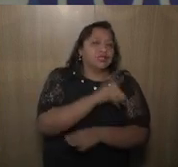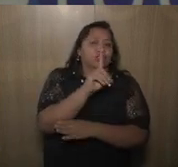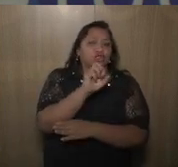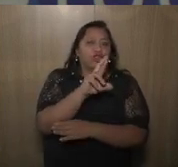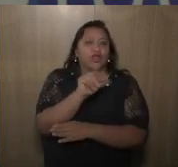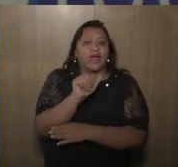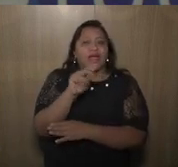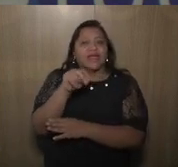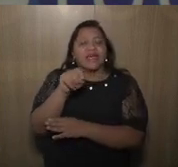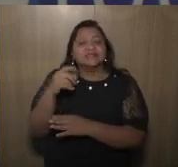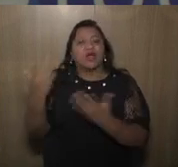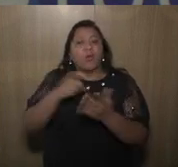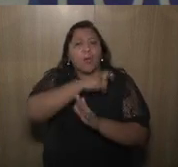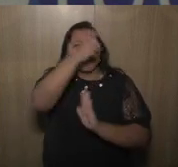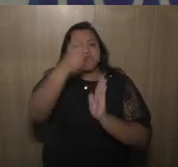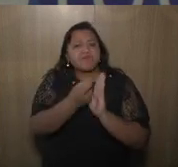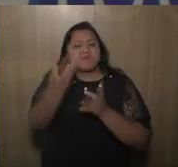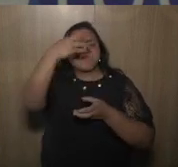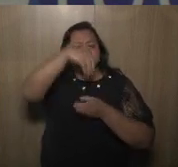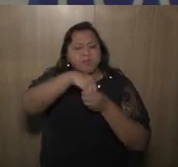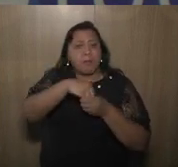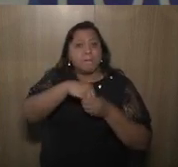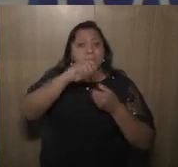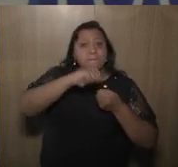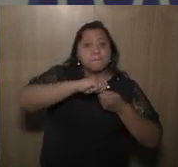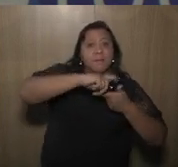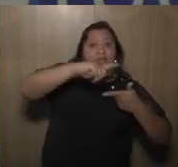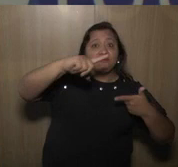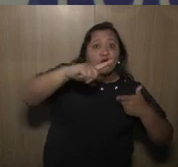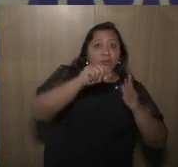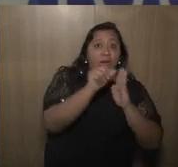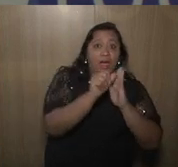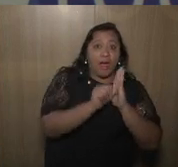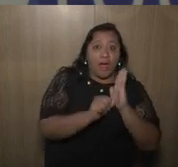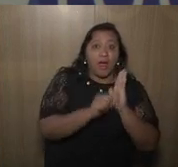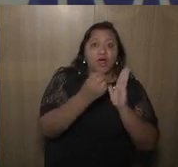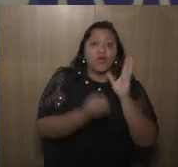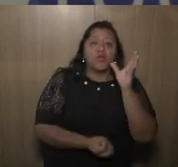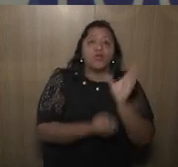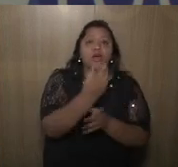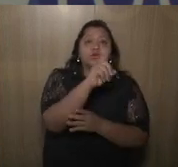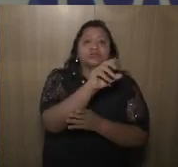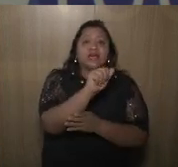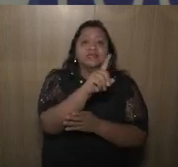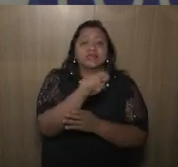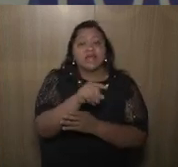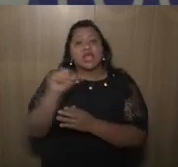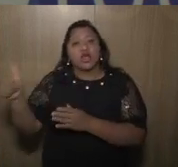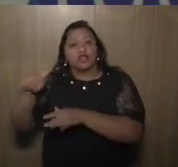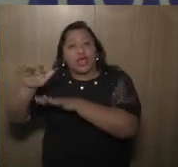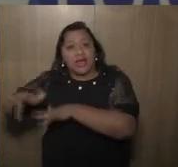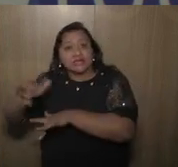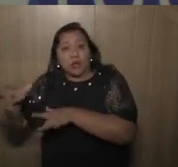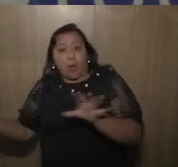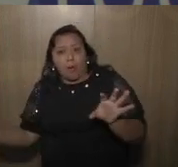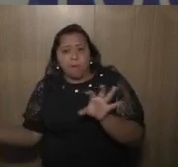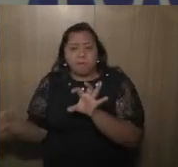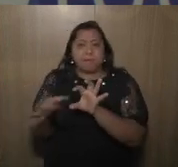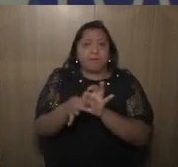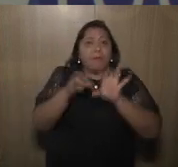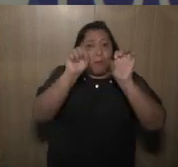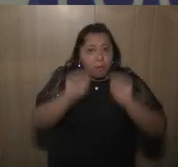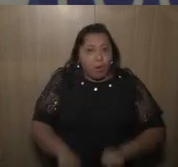la interoperabilidad entre la plataforma Nuevo SACES y el sistema de gestión de documentos electrónicos de archivo, que